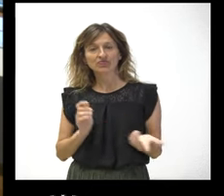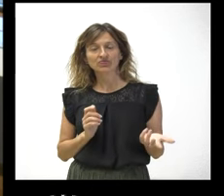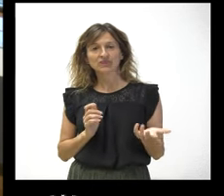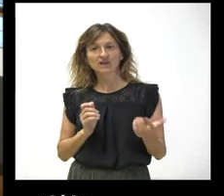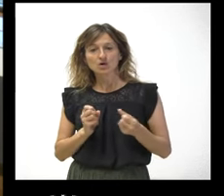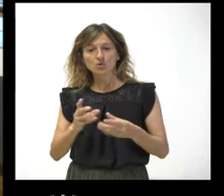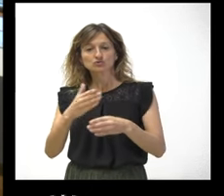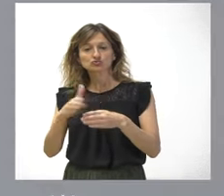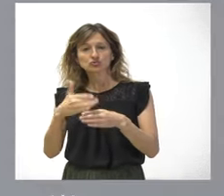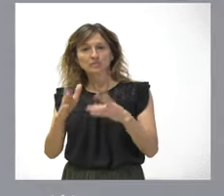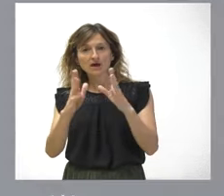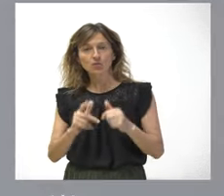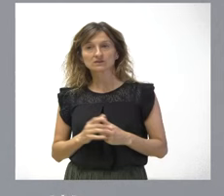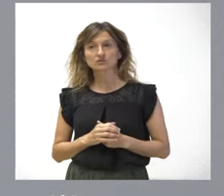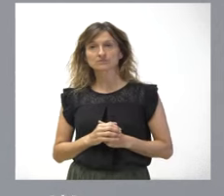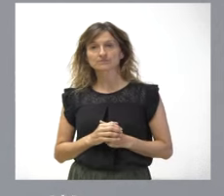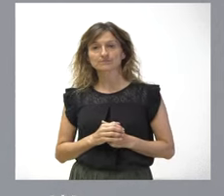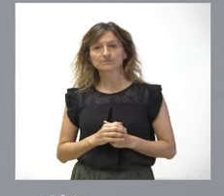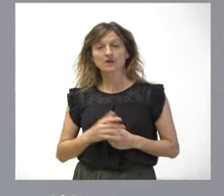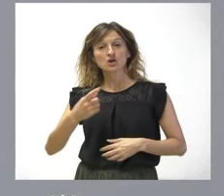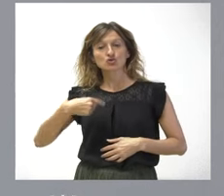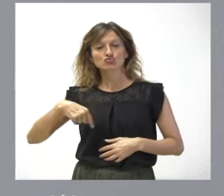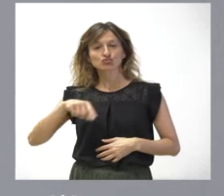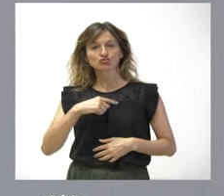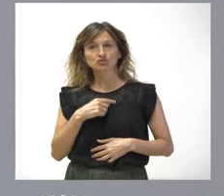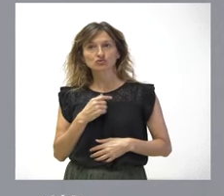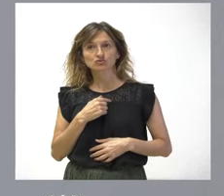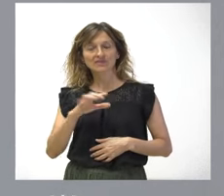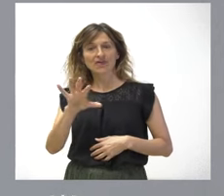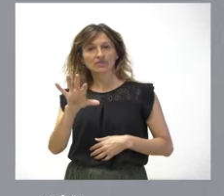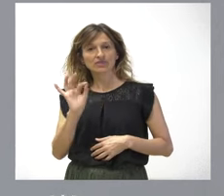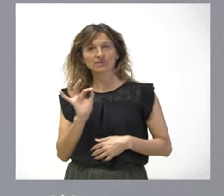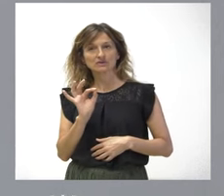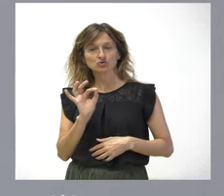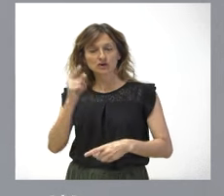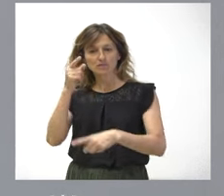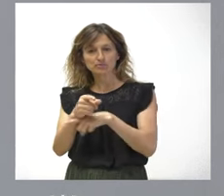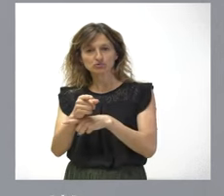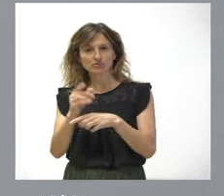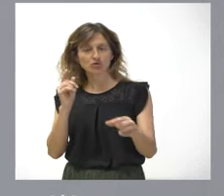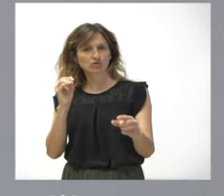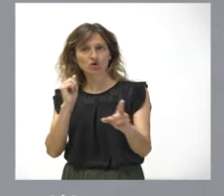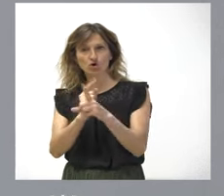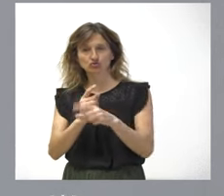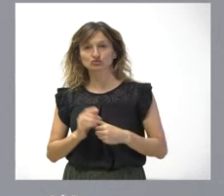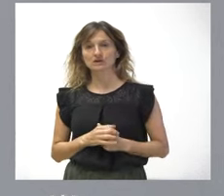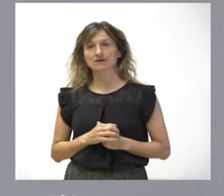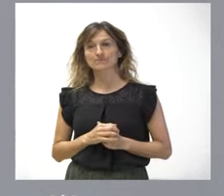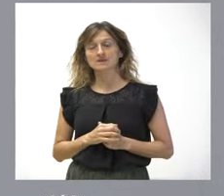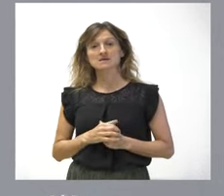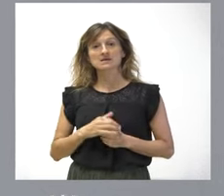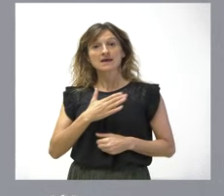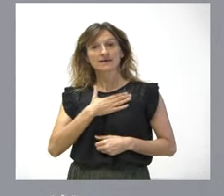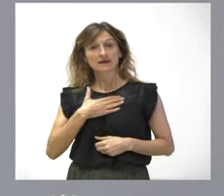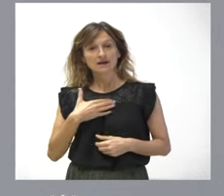más menores lógicamente Nosotros siempre estamos en contra de cualquier decisión que sea por la imposición y por tanto nuestra voluntad siempre es